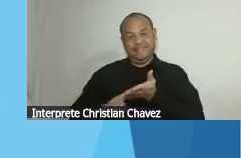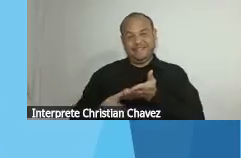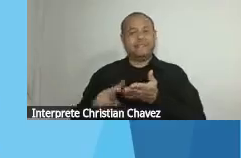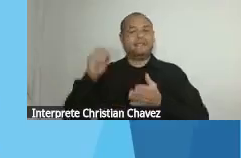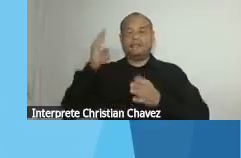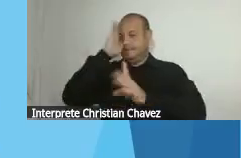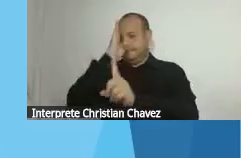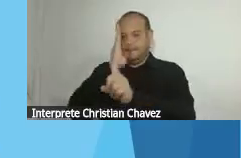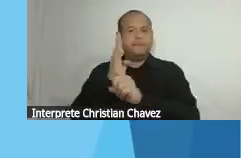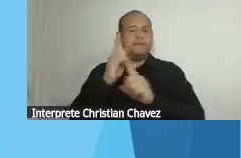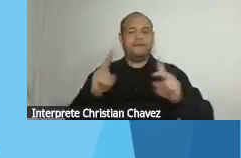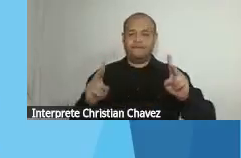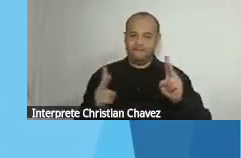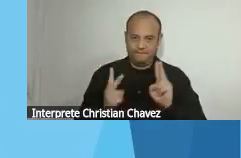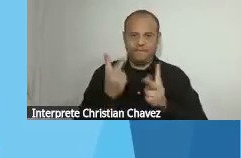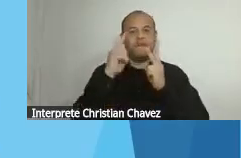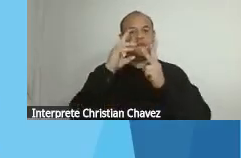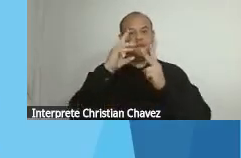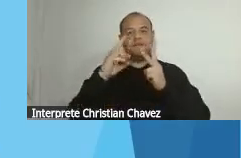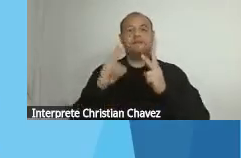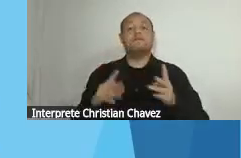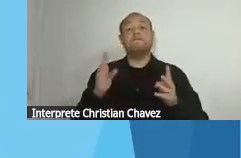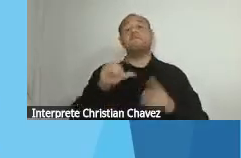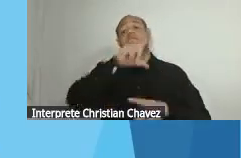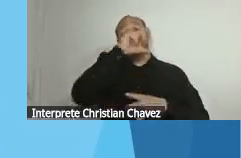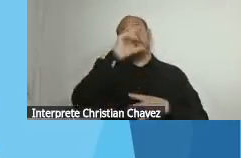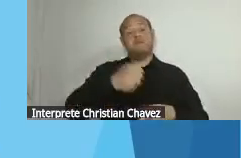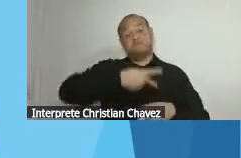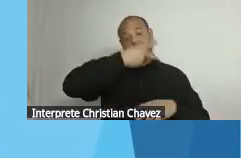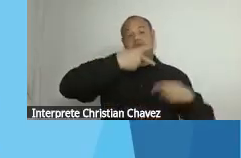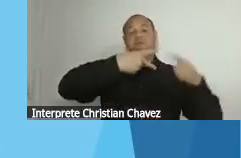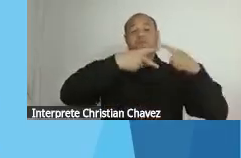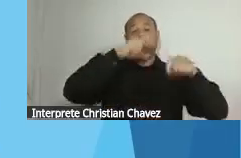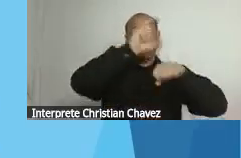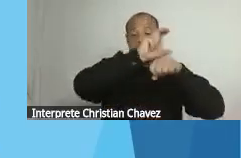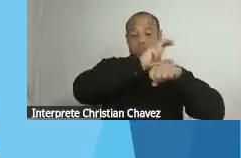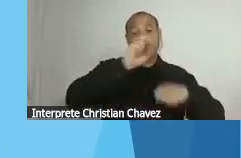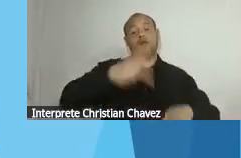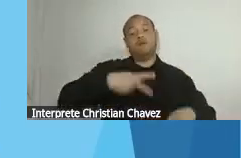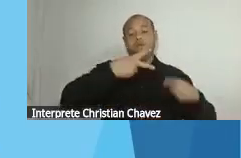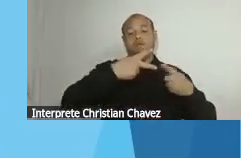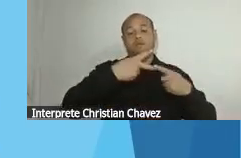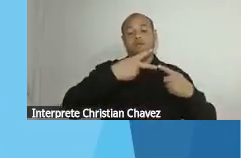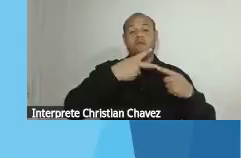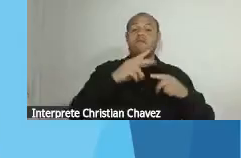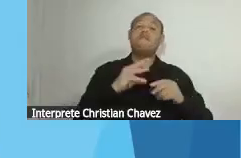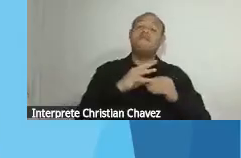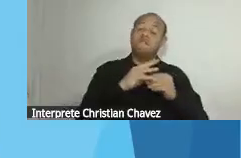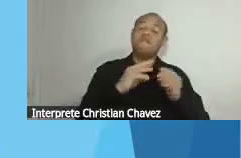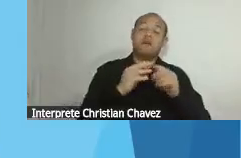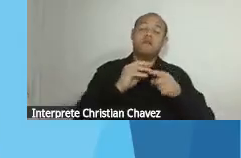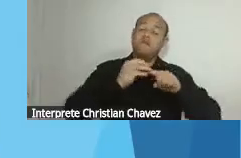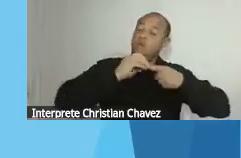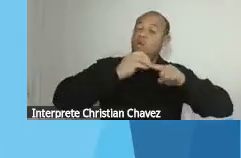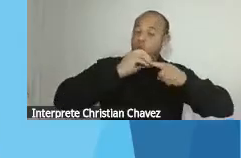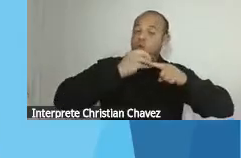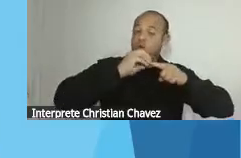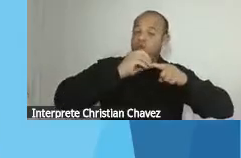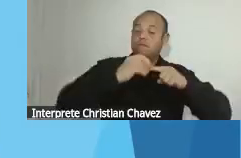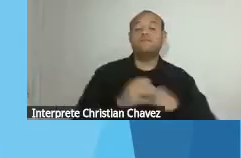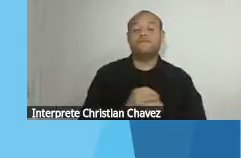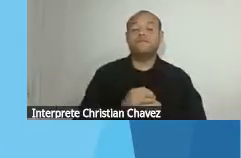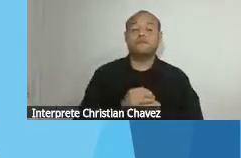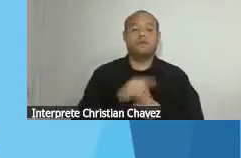con huevo, frijol y nopal. Sí, la mitad es nopal. Aquí como recomendación, pues también no casarnos con una